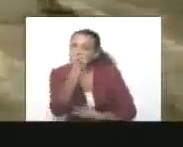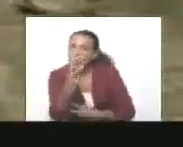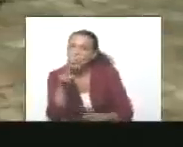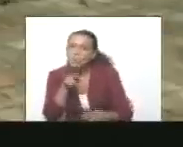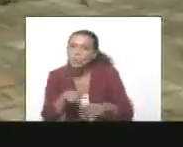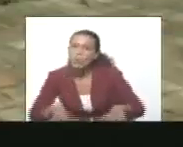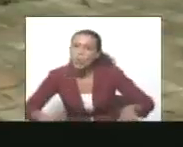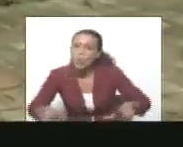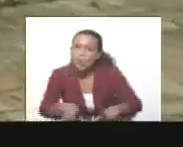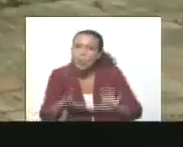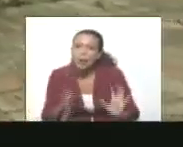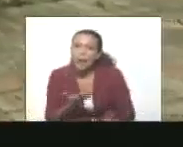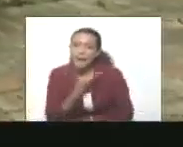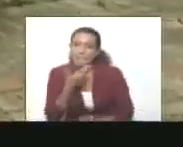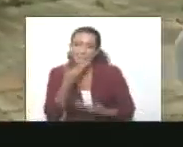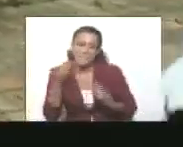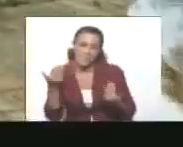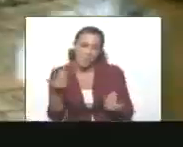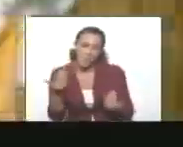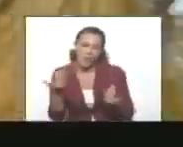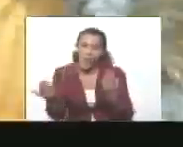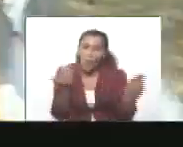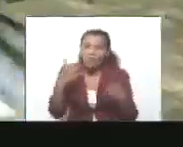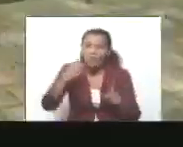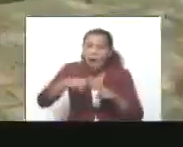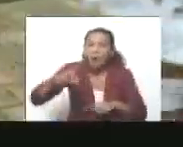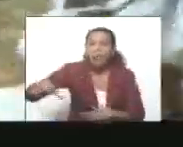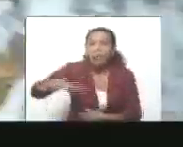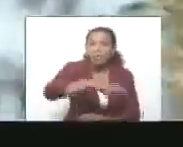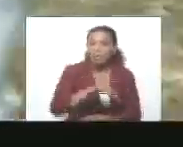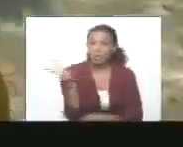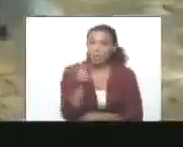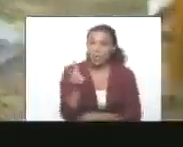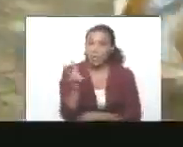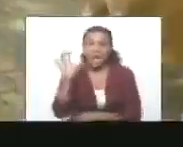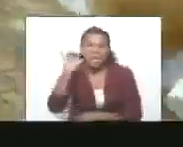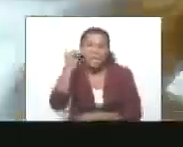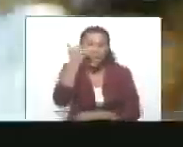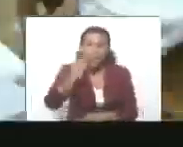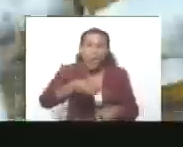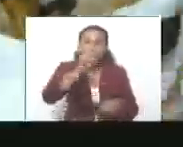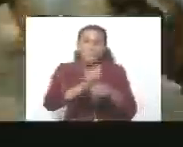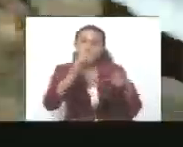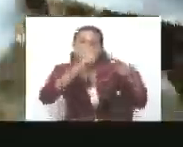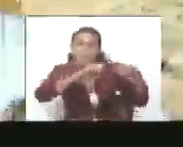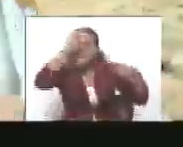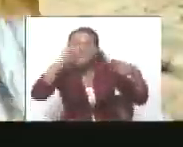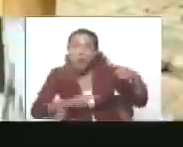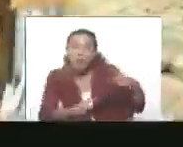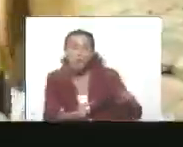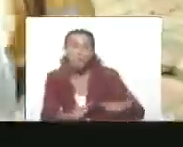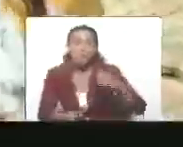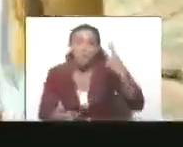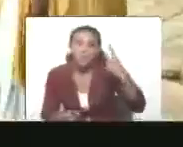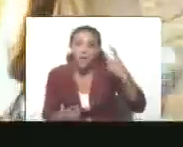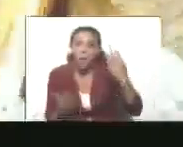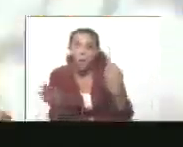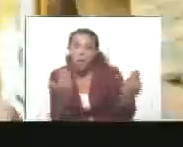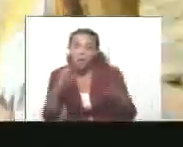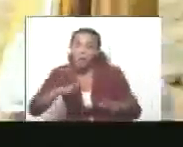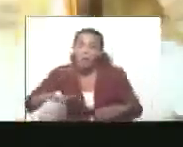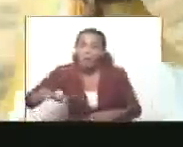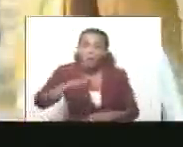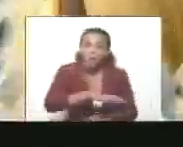turístico a nivel de Venezuela. 400%. 400%. Registrado lo llevamos y eso ha sido, bueno, un esfuerzo continuo y